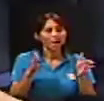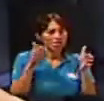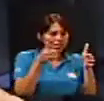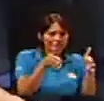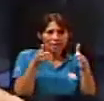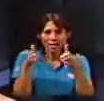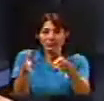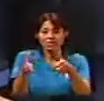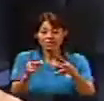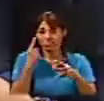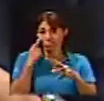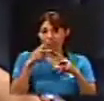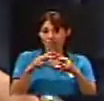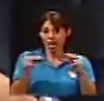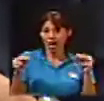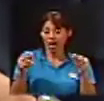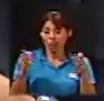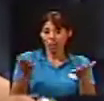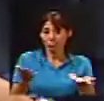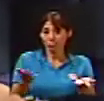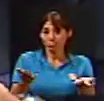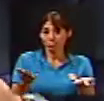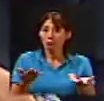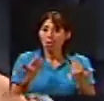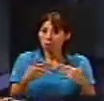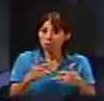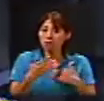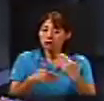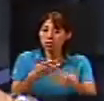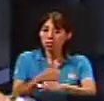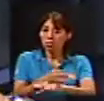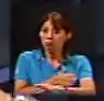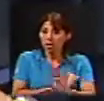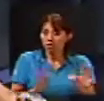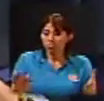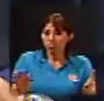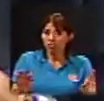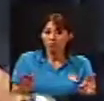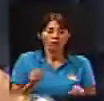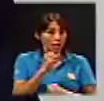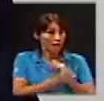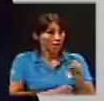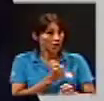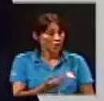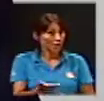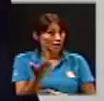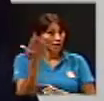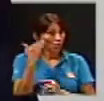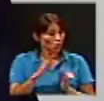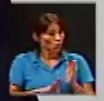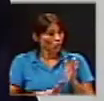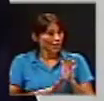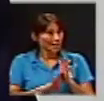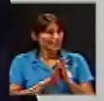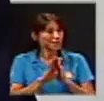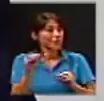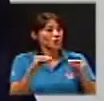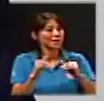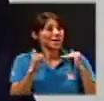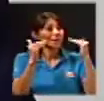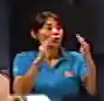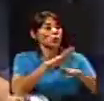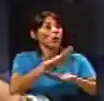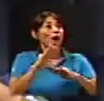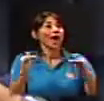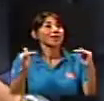Nicaragua está subiendo un poquito. Está mejorando. El crecimiento, en el año pasado fue el crecimiento más alto de todo Centroamérica. Fue el crecimiento más